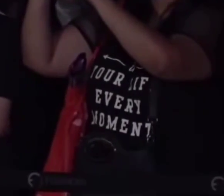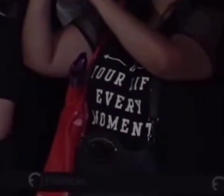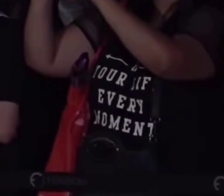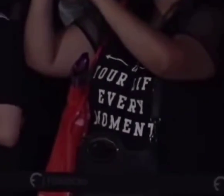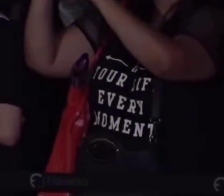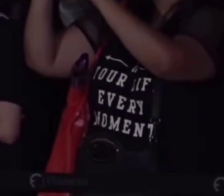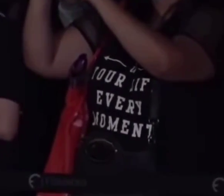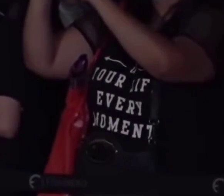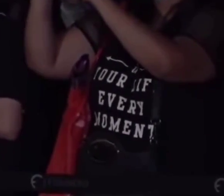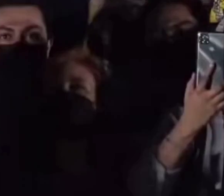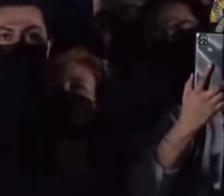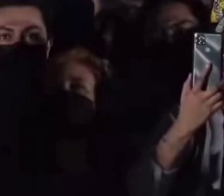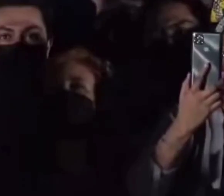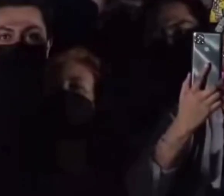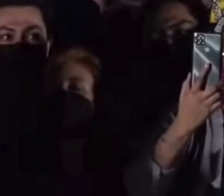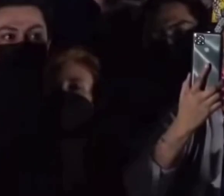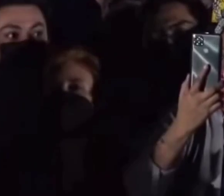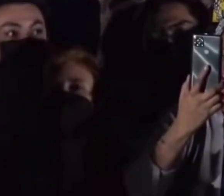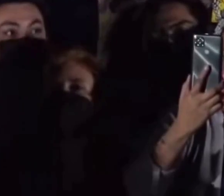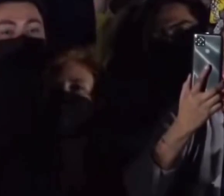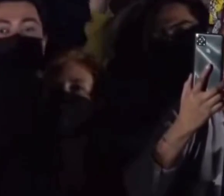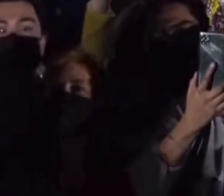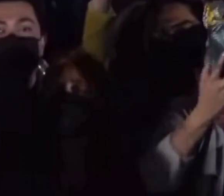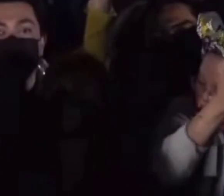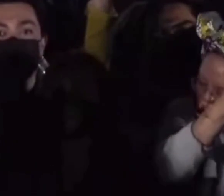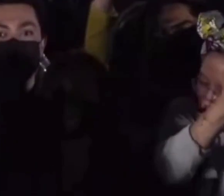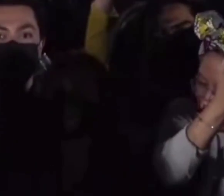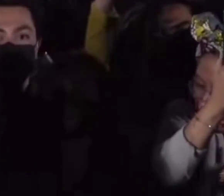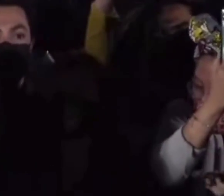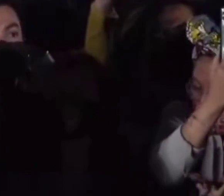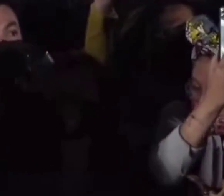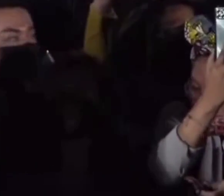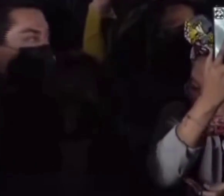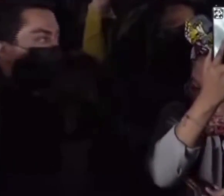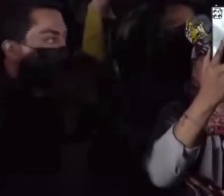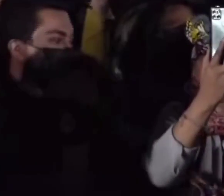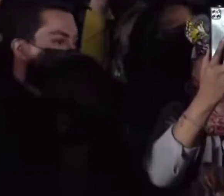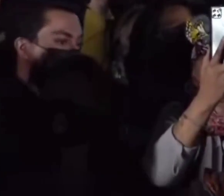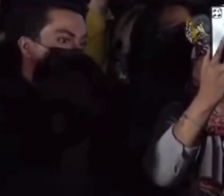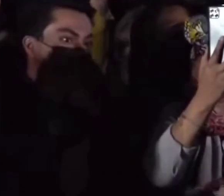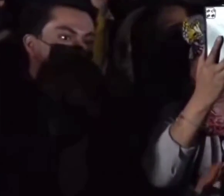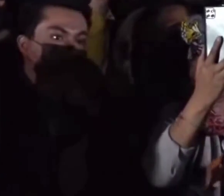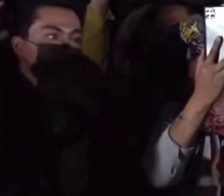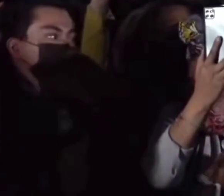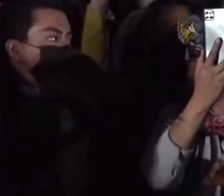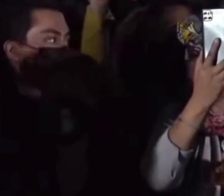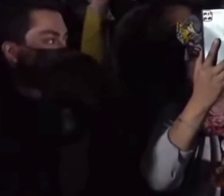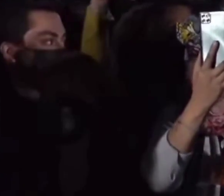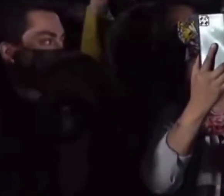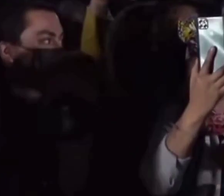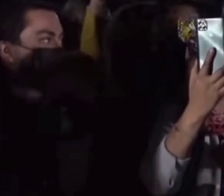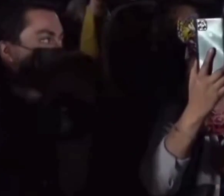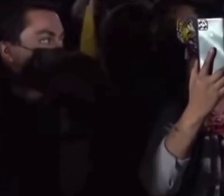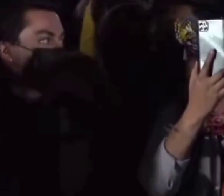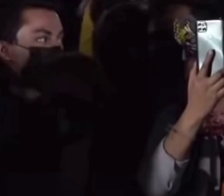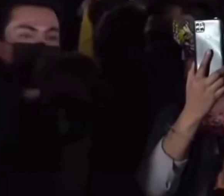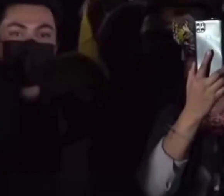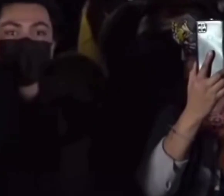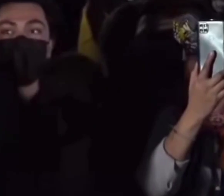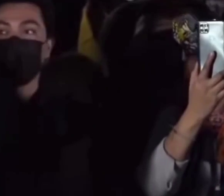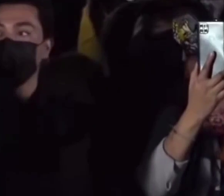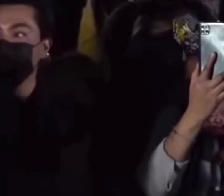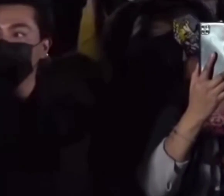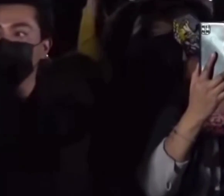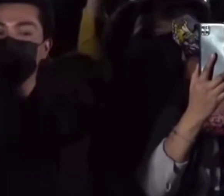Pues me da mucho gusto estar el día de hoy aquí con todas y todos ustedes. Primero quiero agradecer al grupo que